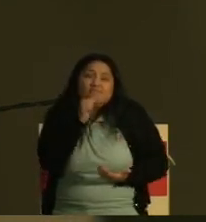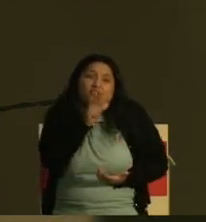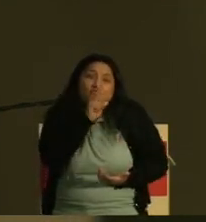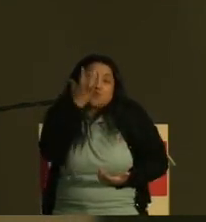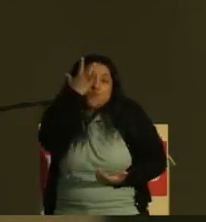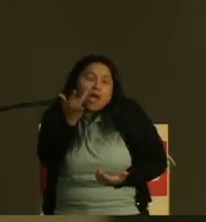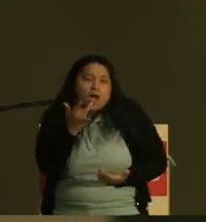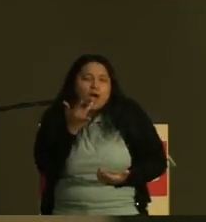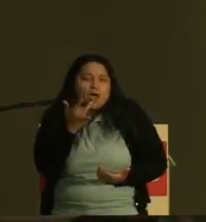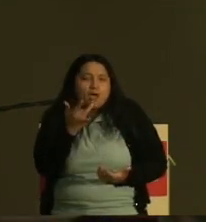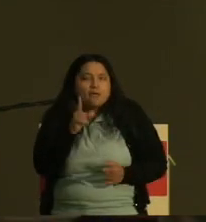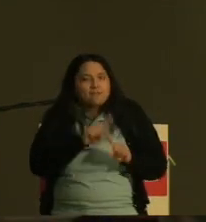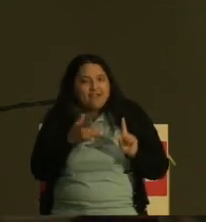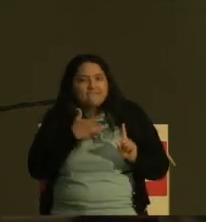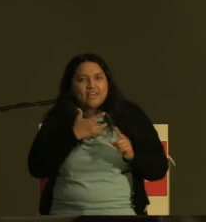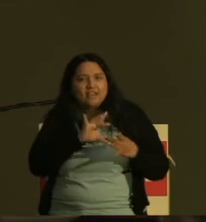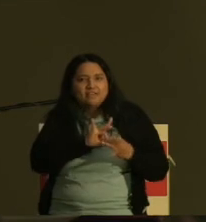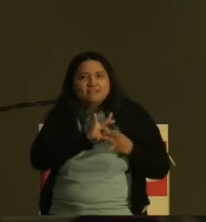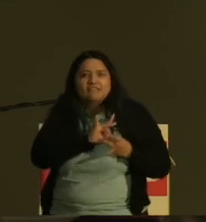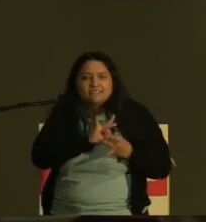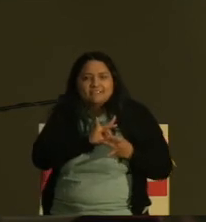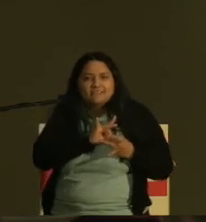me fue siguiendo, ¿no? Y de pronto descubrí...